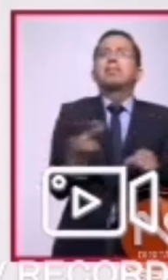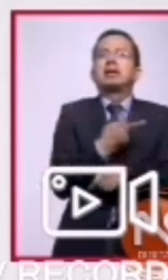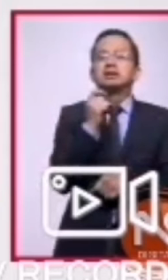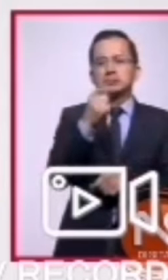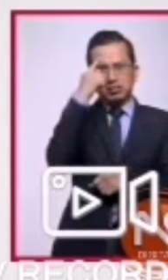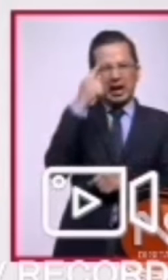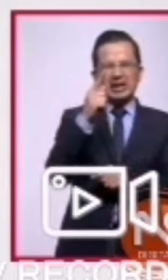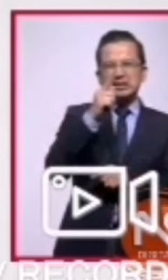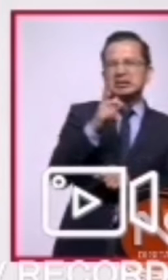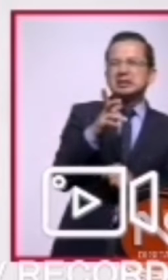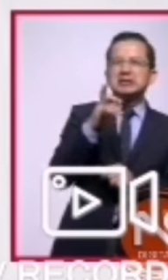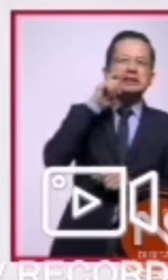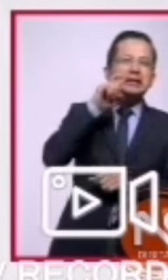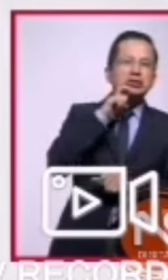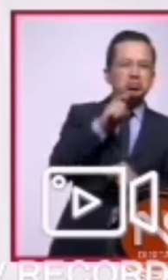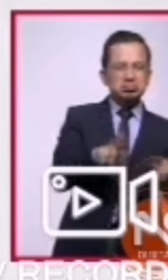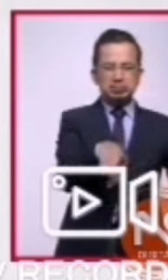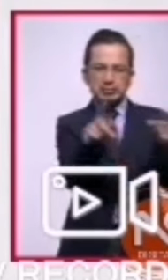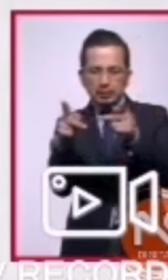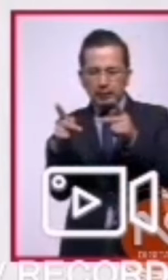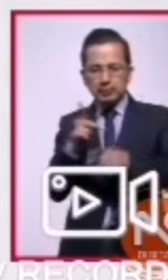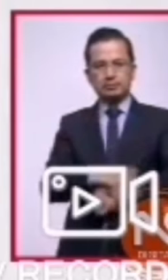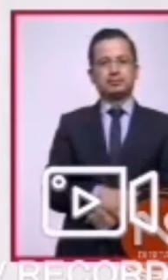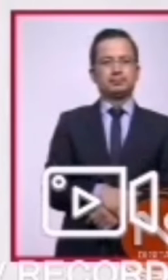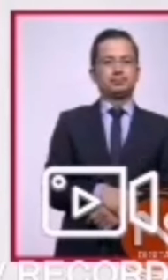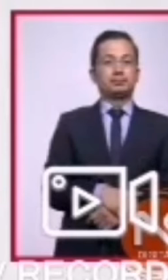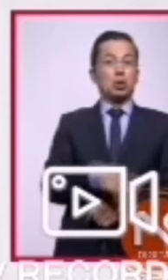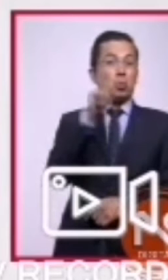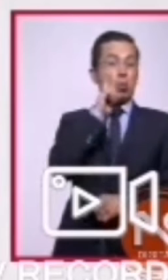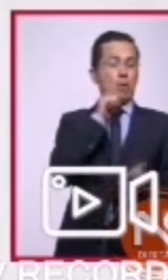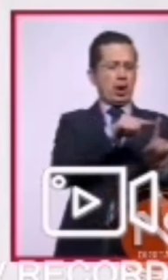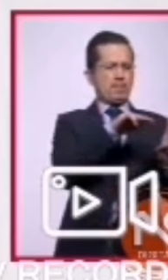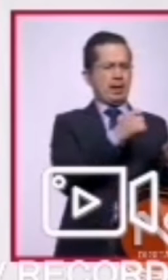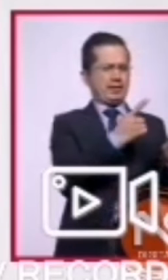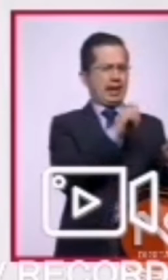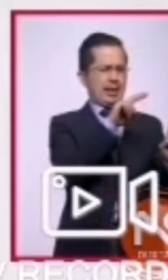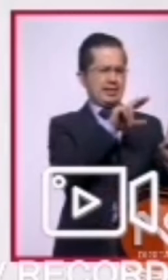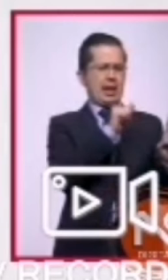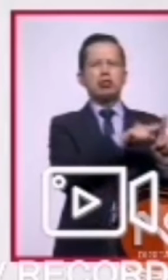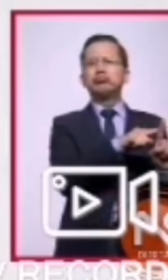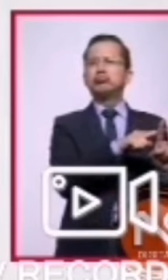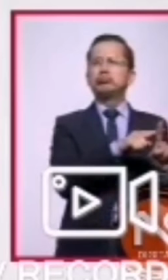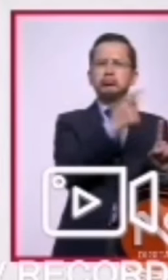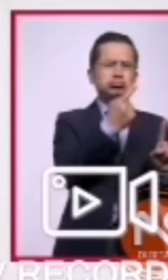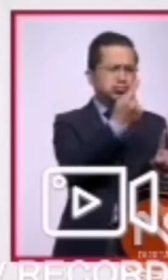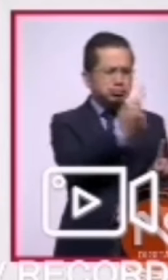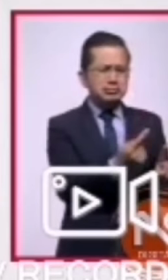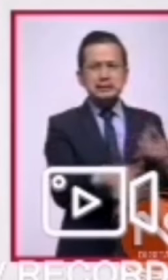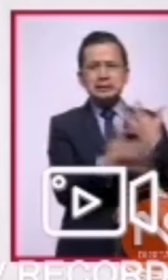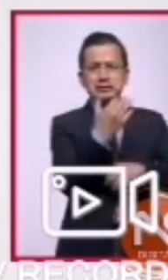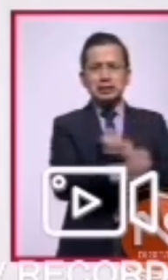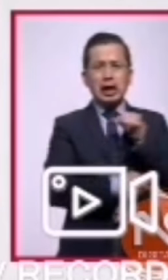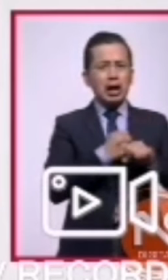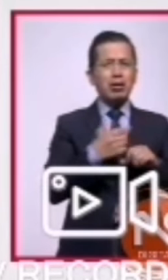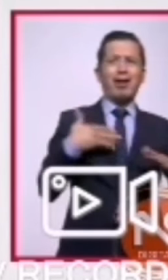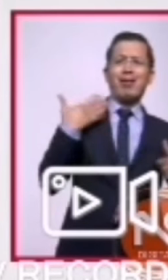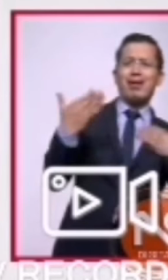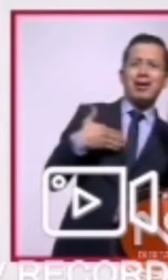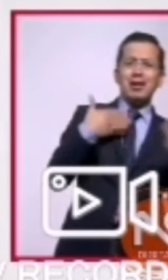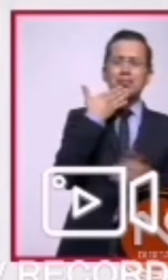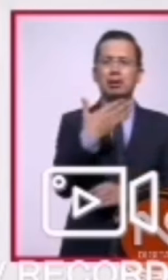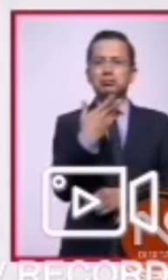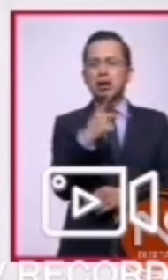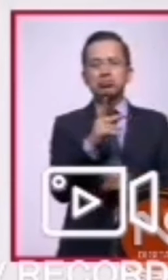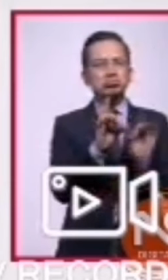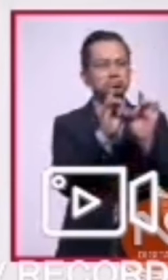Magdalena, a sus 15 años, era una niña alegre e ingeniosa. Un día su carácter cambió y al poco tiempo descubrió que estaba embarazada.